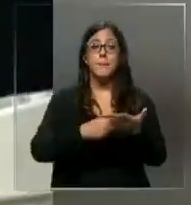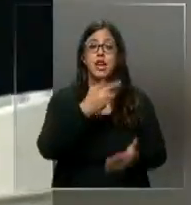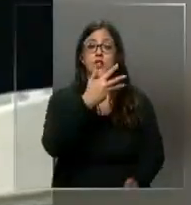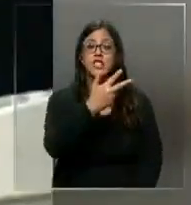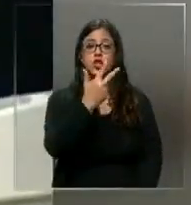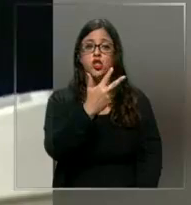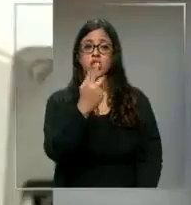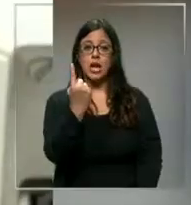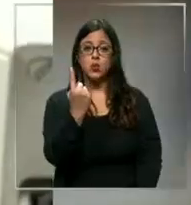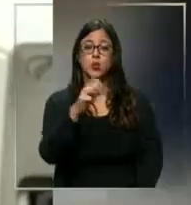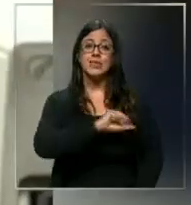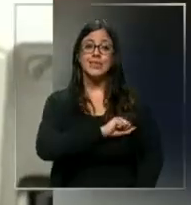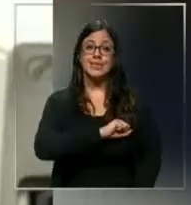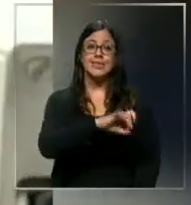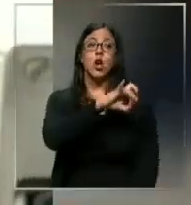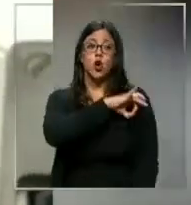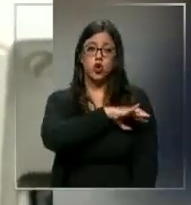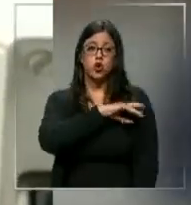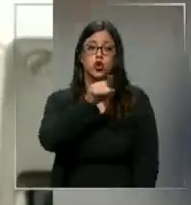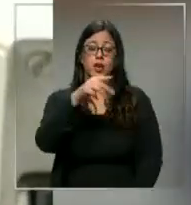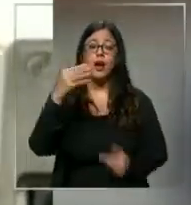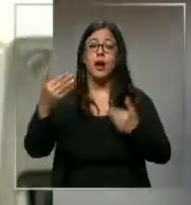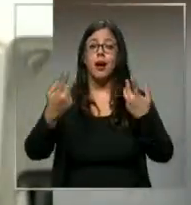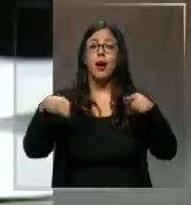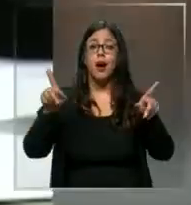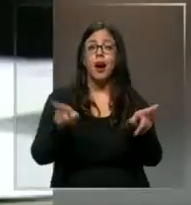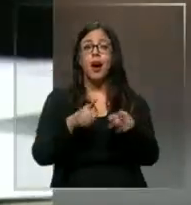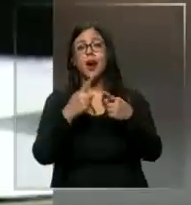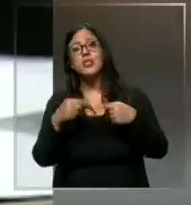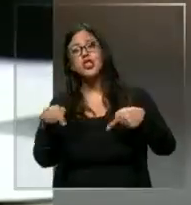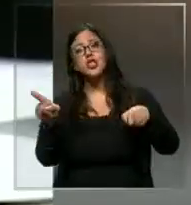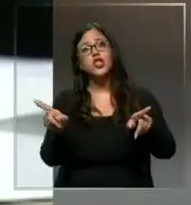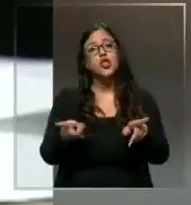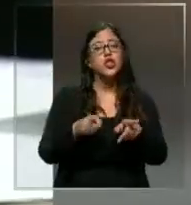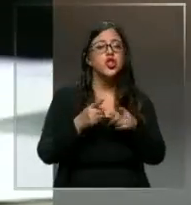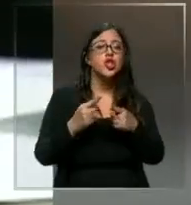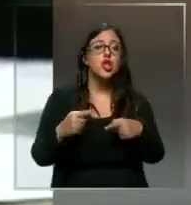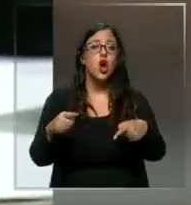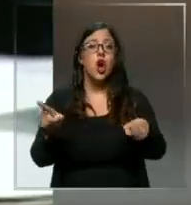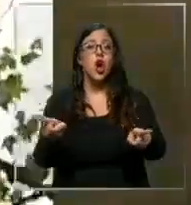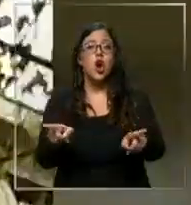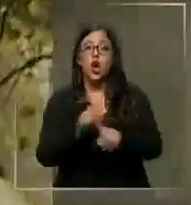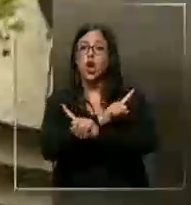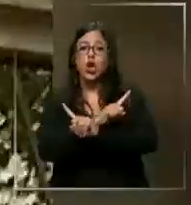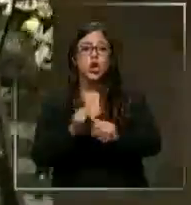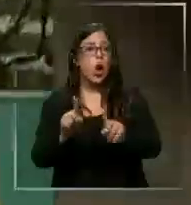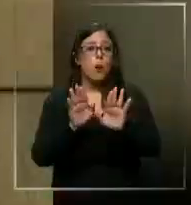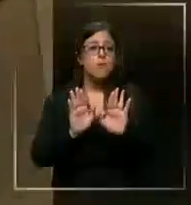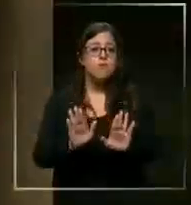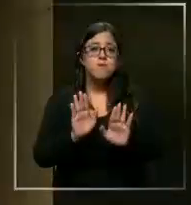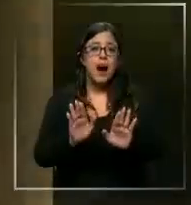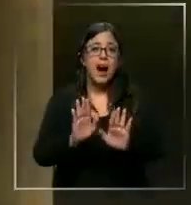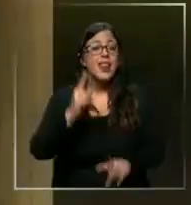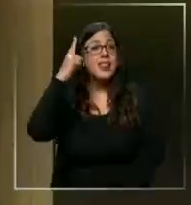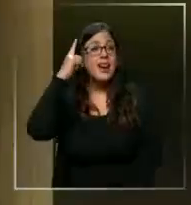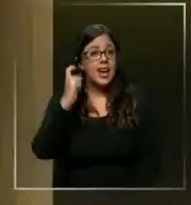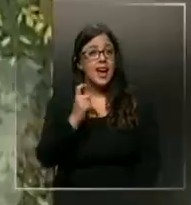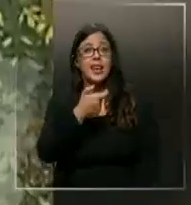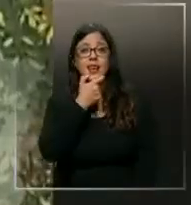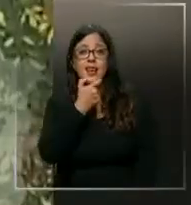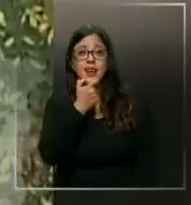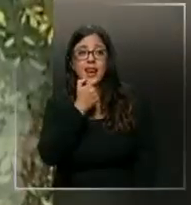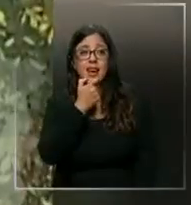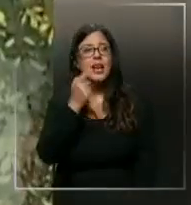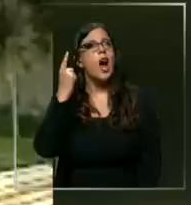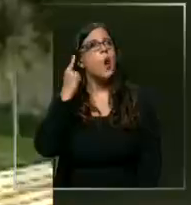1981 en Santiago de Chile y la canción de Journey Era la más escuchada en un año especial en materia